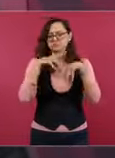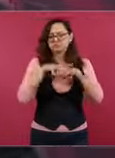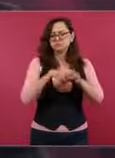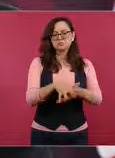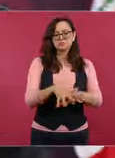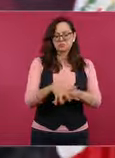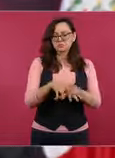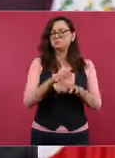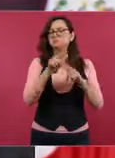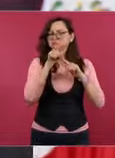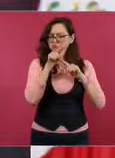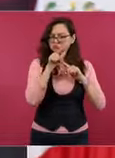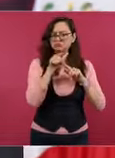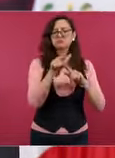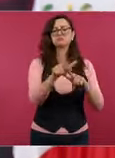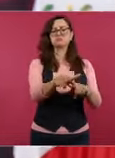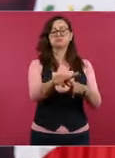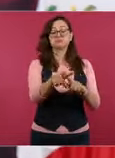ustedes no pueden,